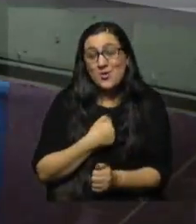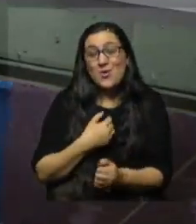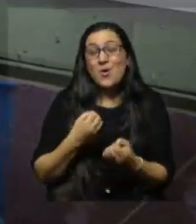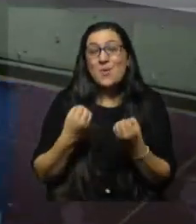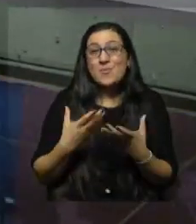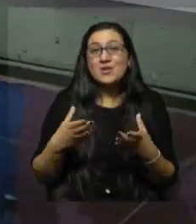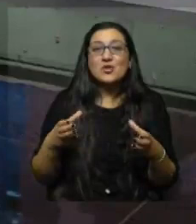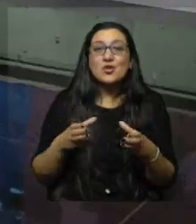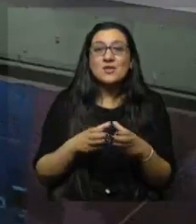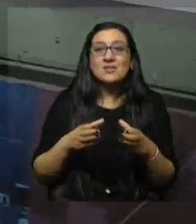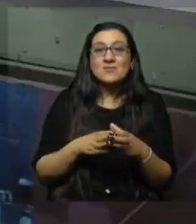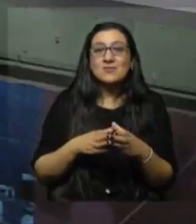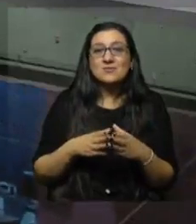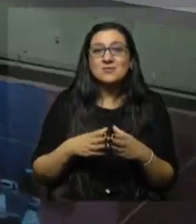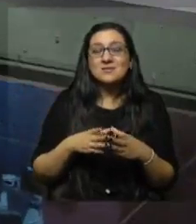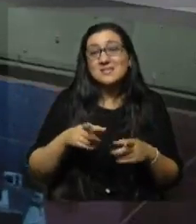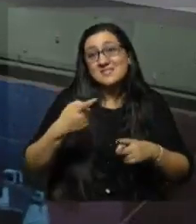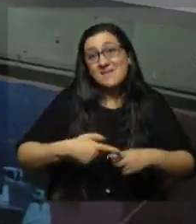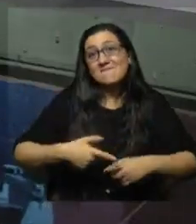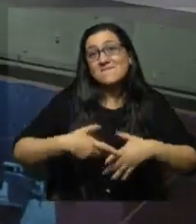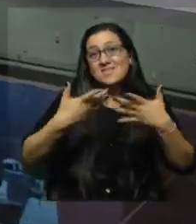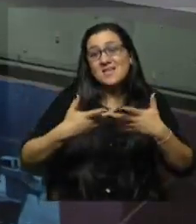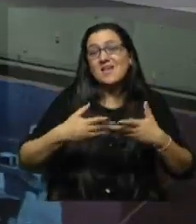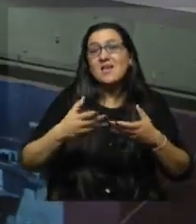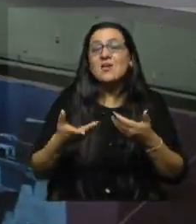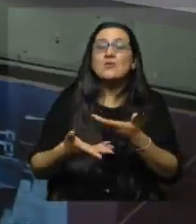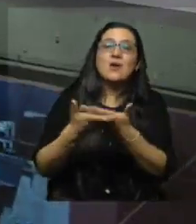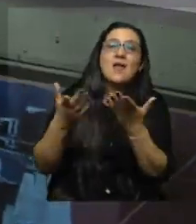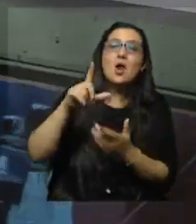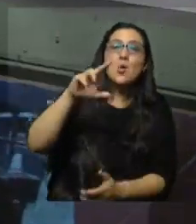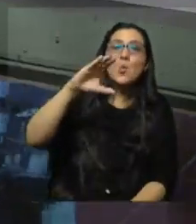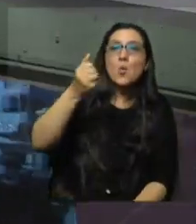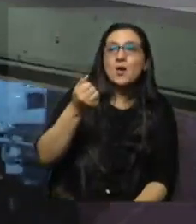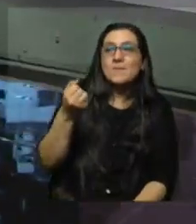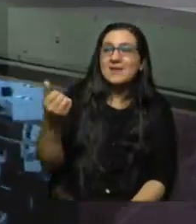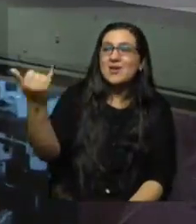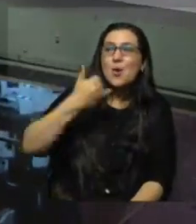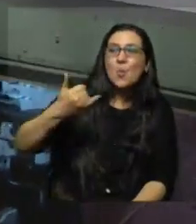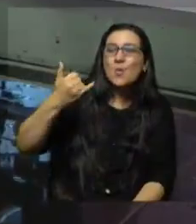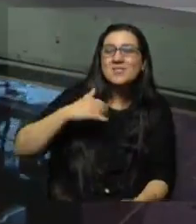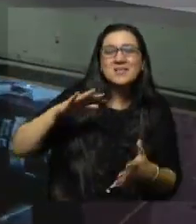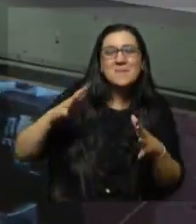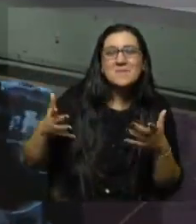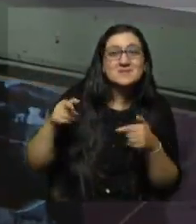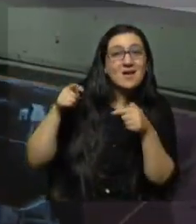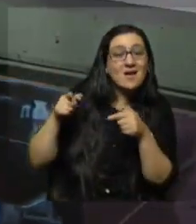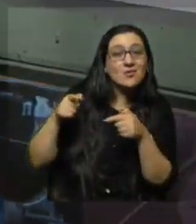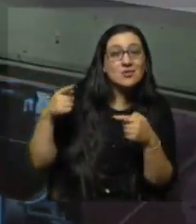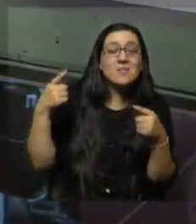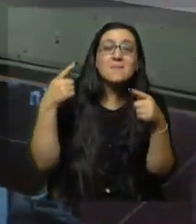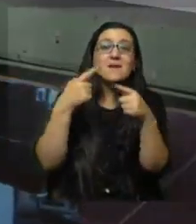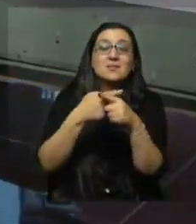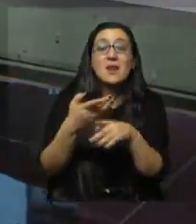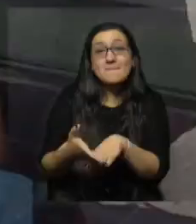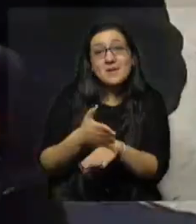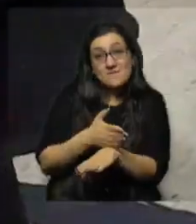en colectivo se está viviendo ahí esa fiesta. Así que le damos toda la pantalla a Luca Veloso para que él nos cuente qué está pasando por ahí con este partido, esta previa